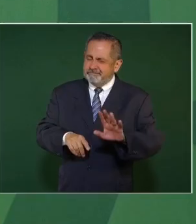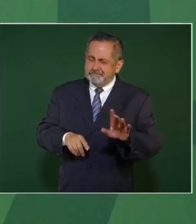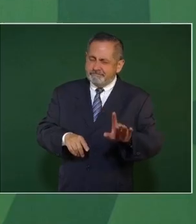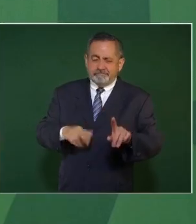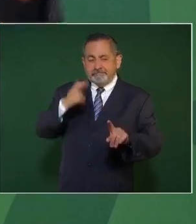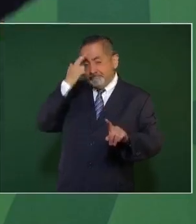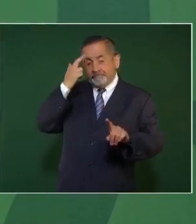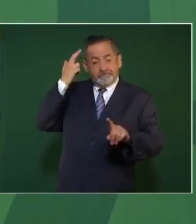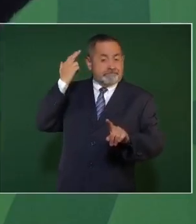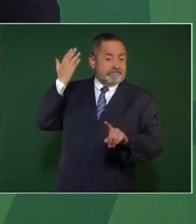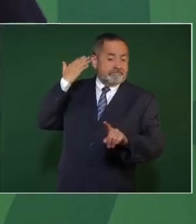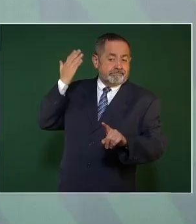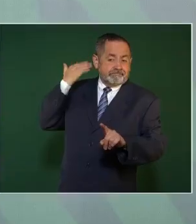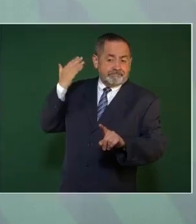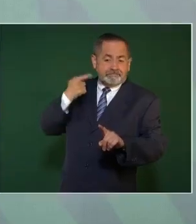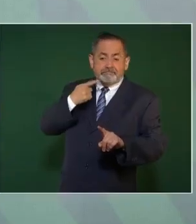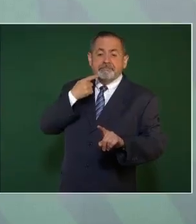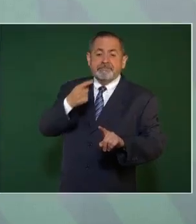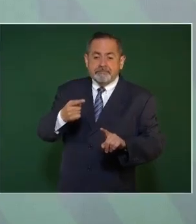de